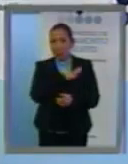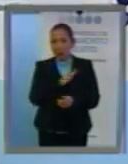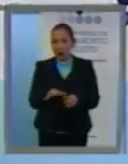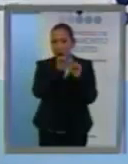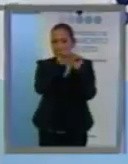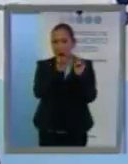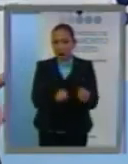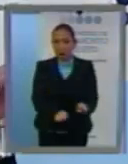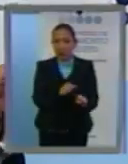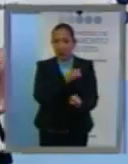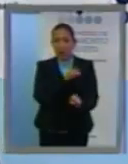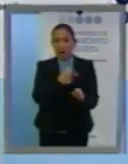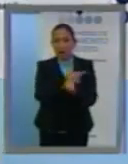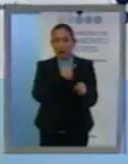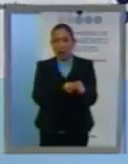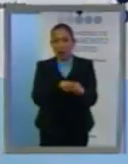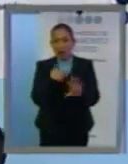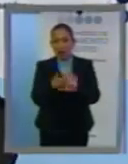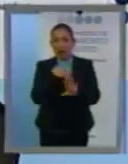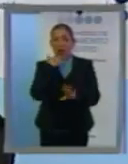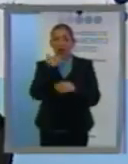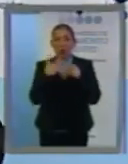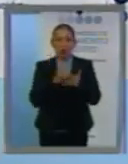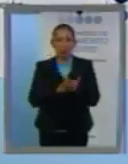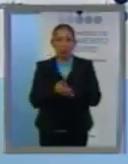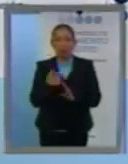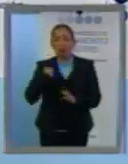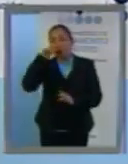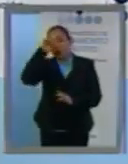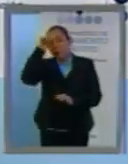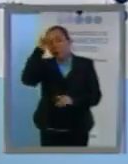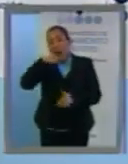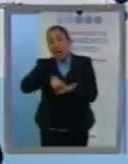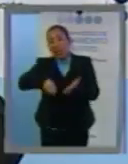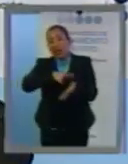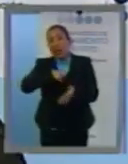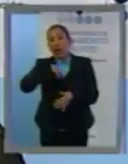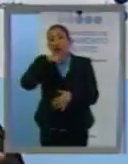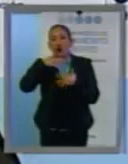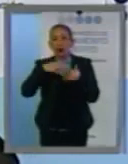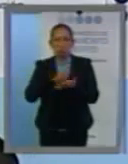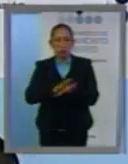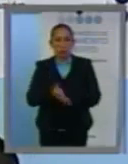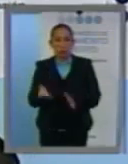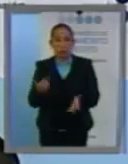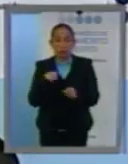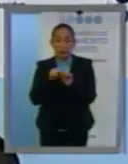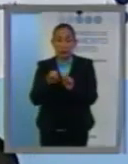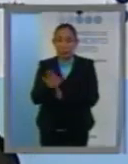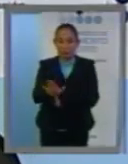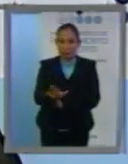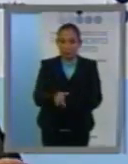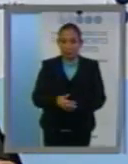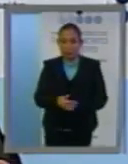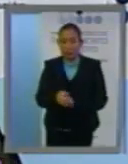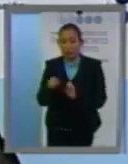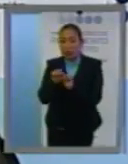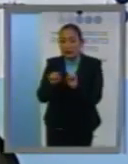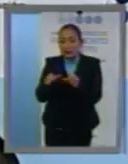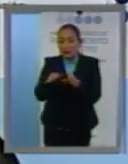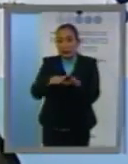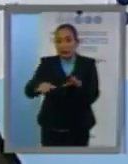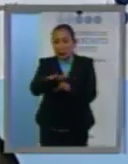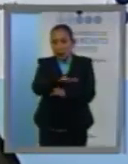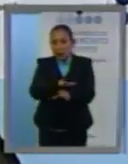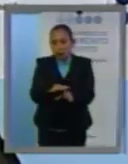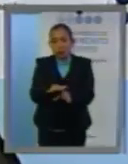Nacional Anticorrupción. Hay una pregunta de qué se recomendaría para combatir la corrupción. Efectivamente es el sistema. El sistema cuando